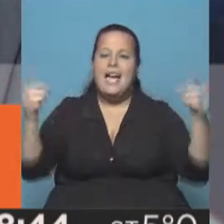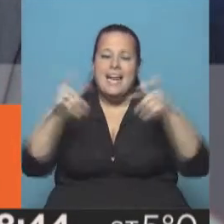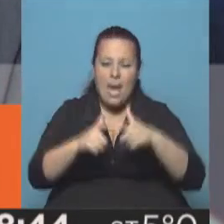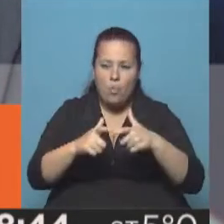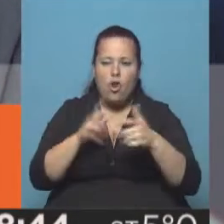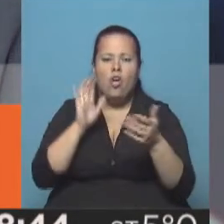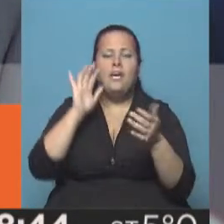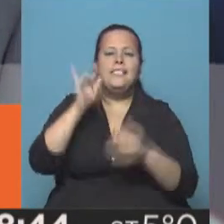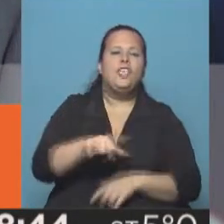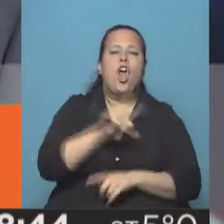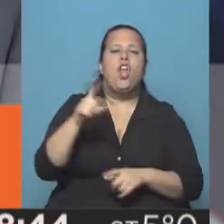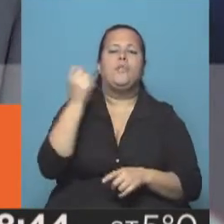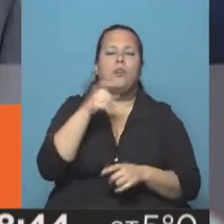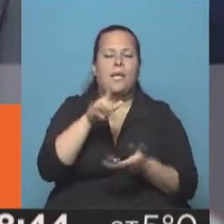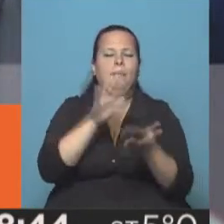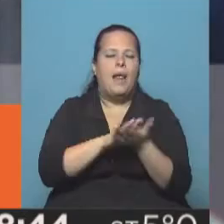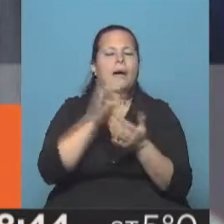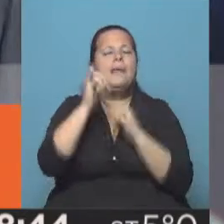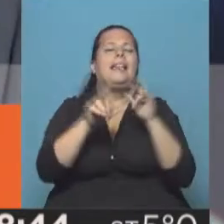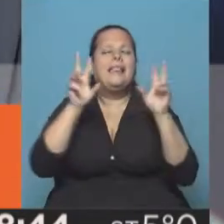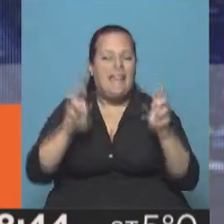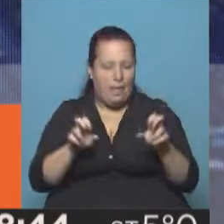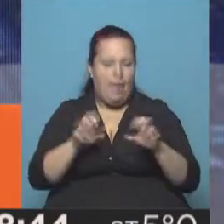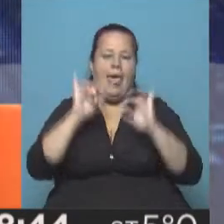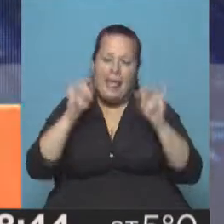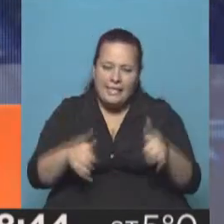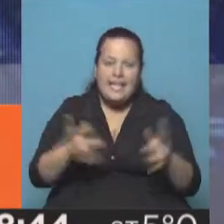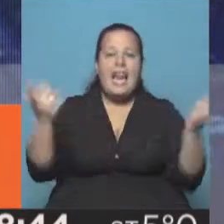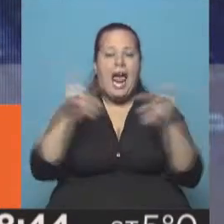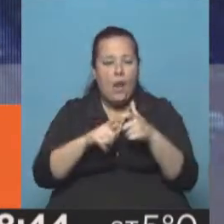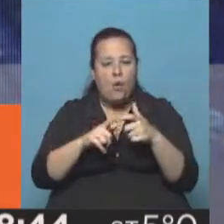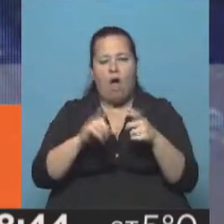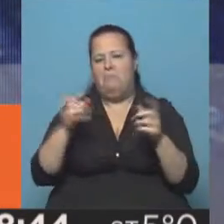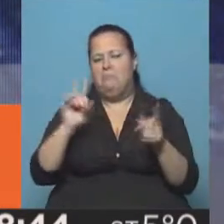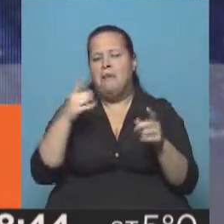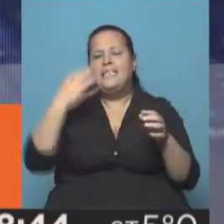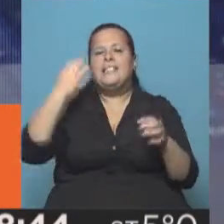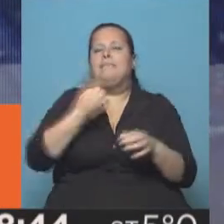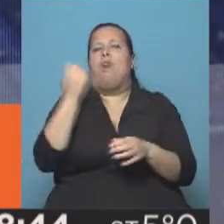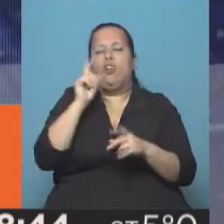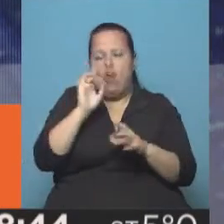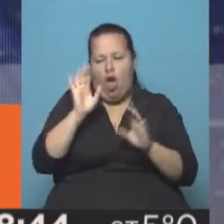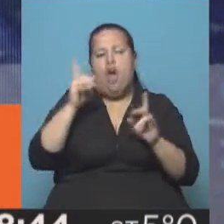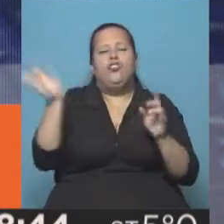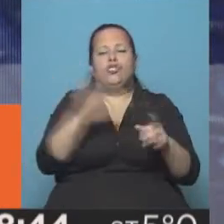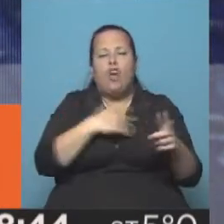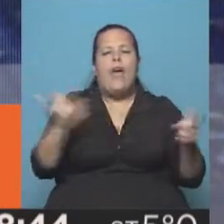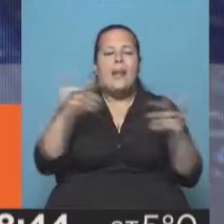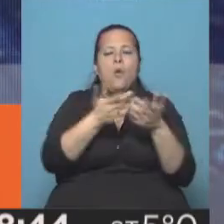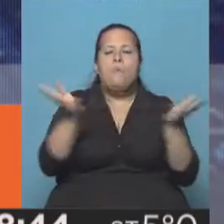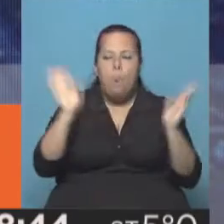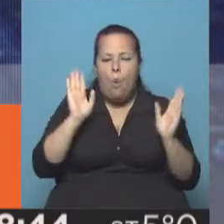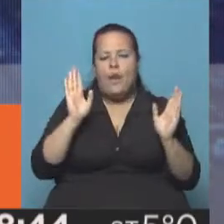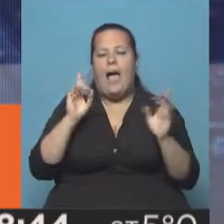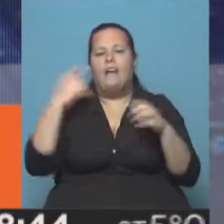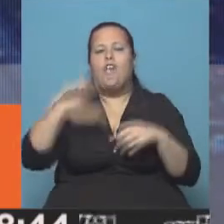vinculante o no vinculante comencemos por este tema si la audiencia es no vinculante eso es claramente todas las audiencias públicas son